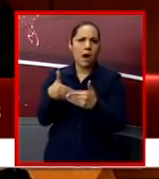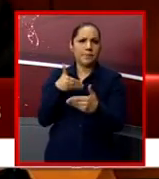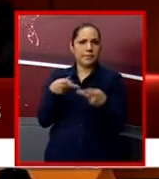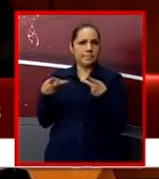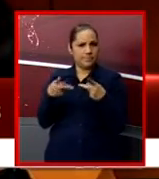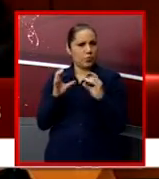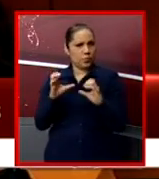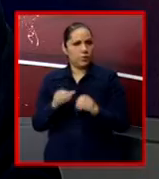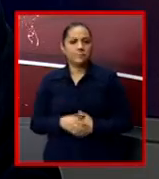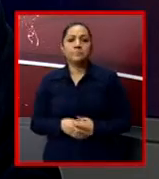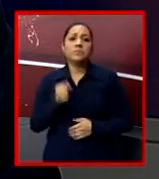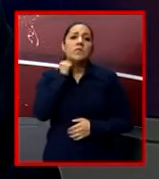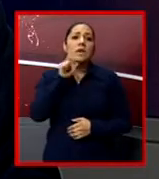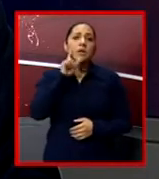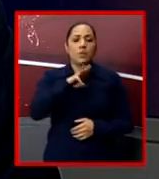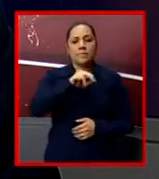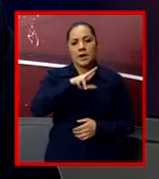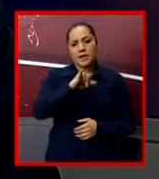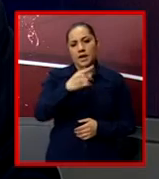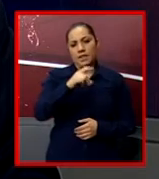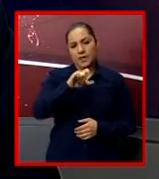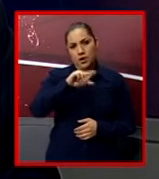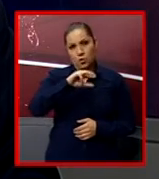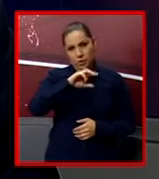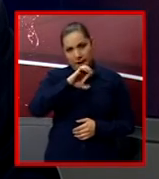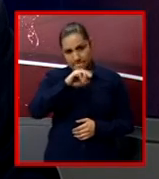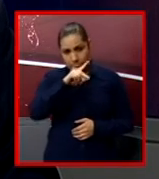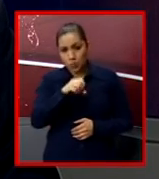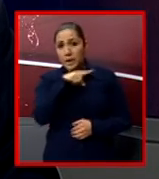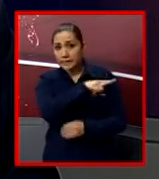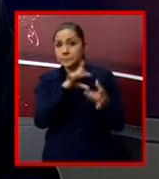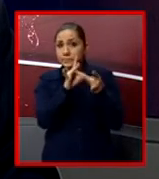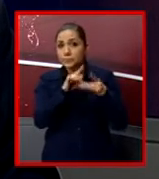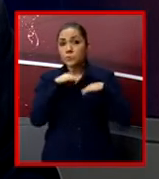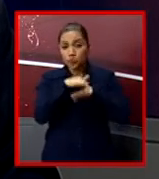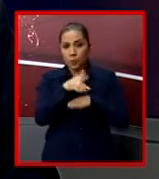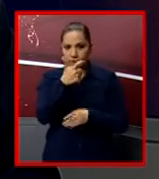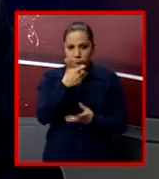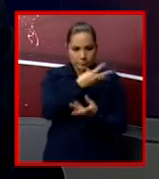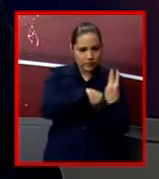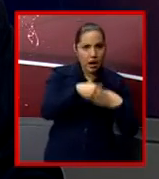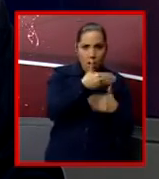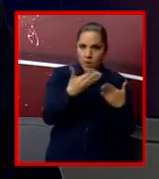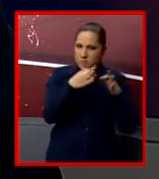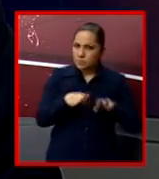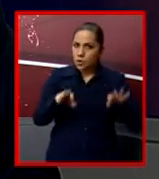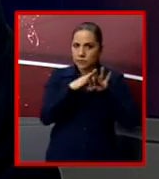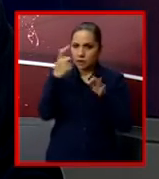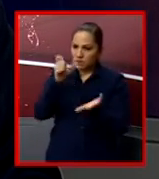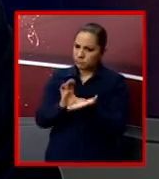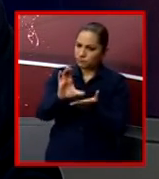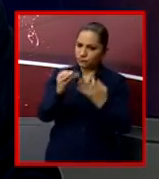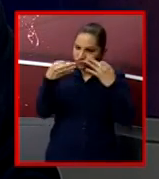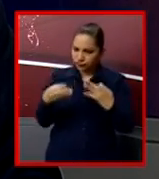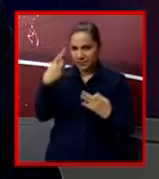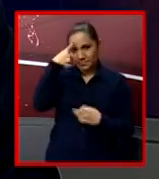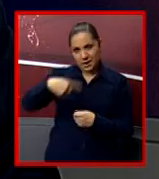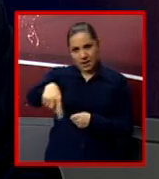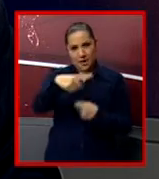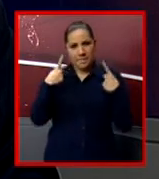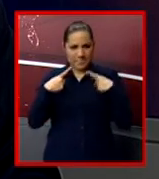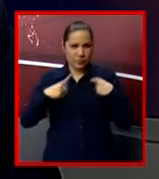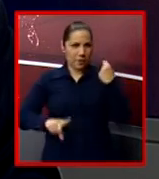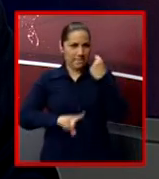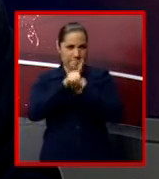Mariana Gómez del Campo Gursa destacó la necesidad de que el recurso llegue a las personas damnificadas. Señaló que el Fondo Nacional de Desastres Naturales